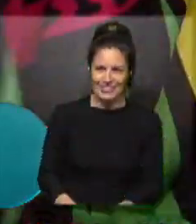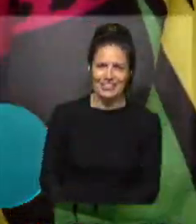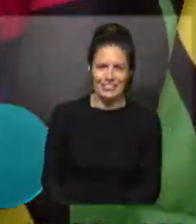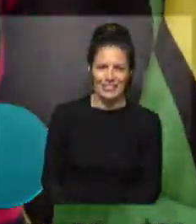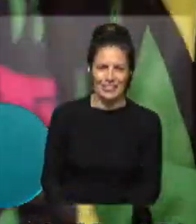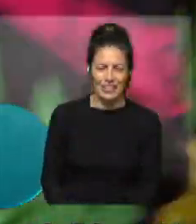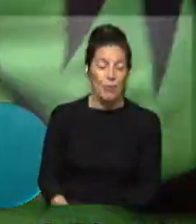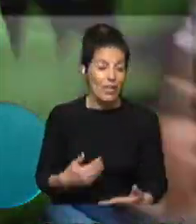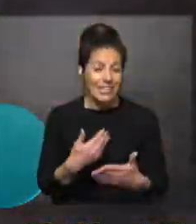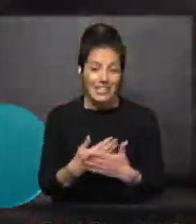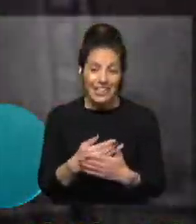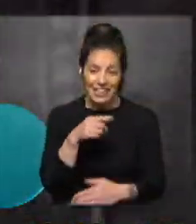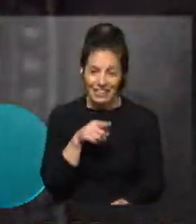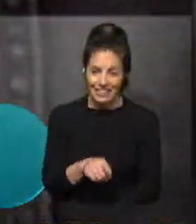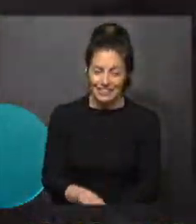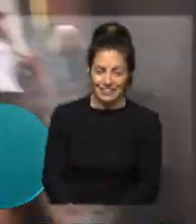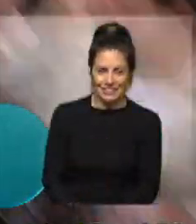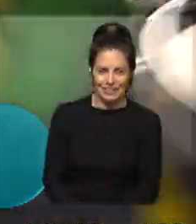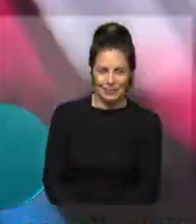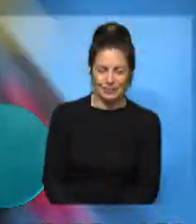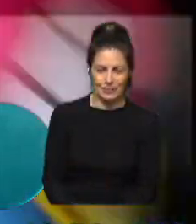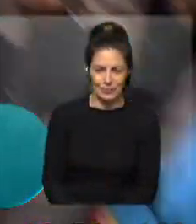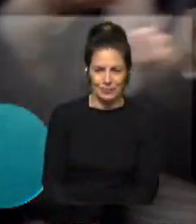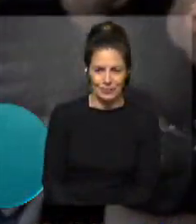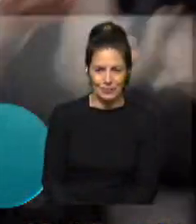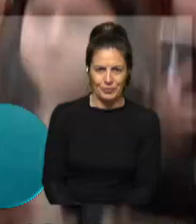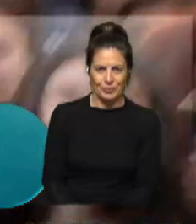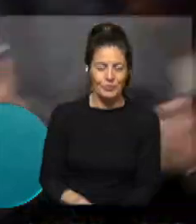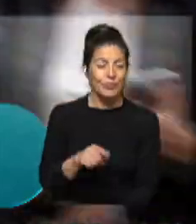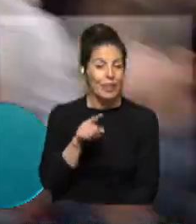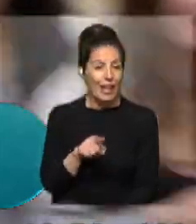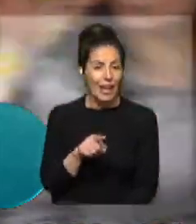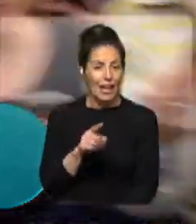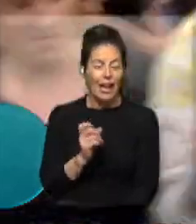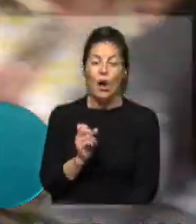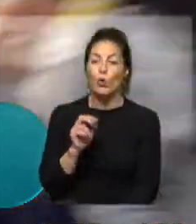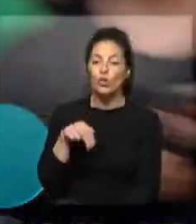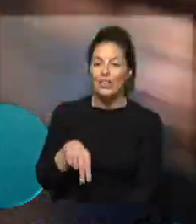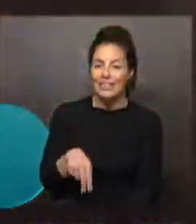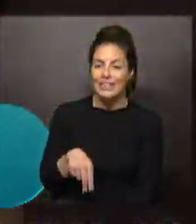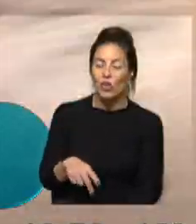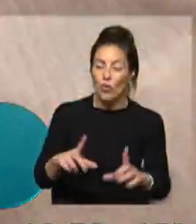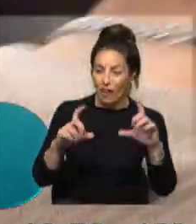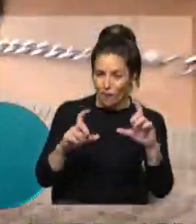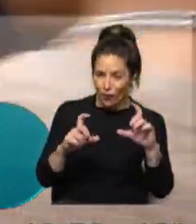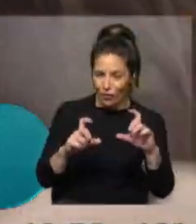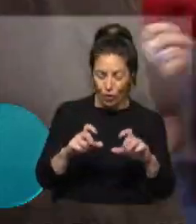bueno, me voy a arrimar acá. A ver, vamos a ver. Lo tenemos a Agustín, mirá, Agustín que se está sacando una foto con una nena acá.